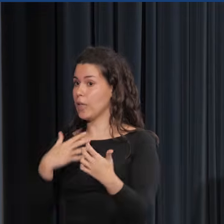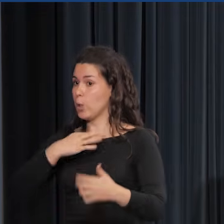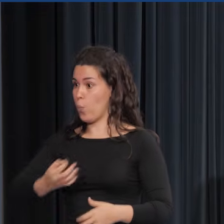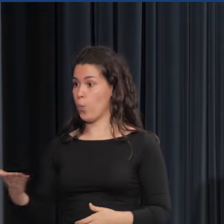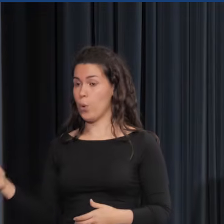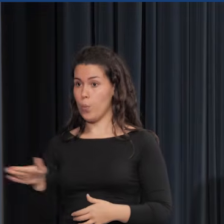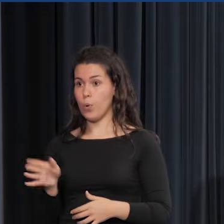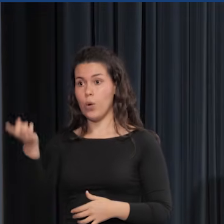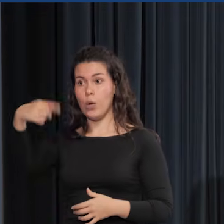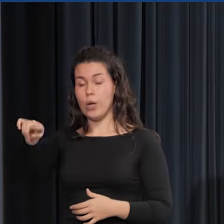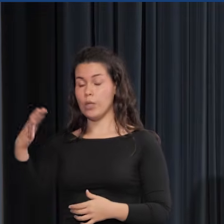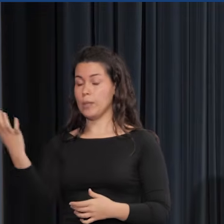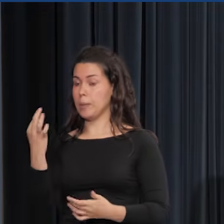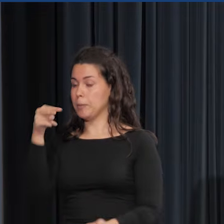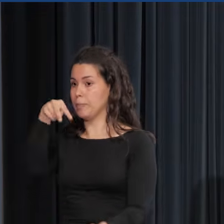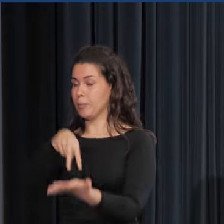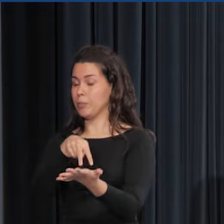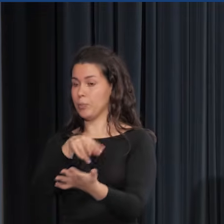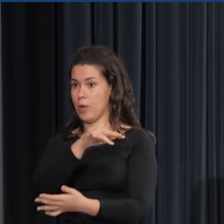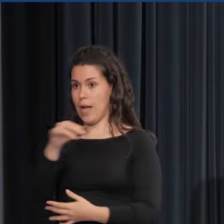ellos están ahí al pie del cañón.